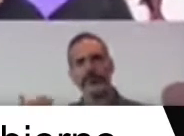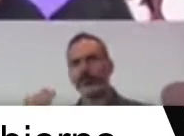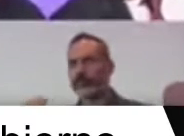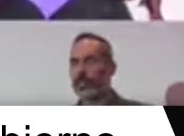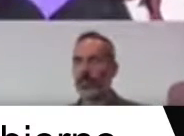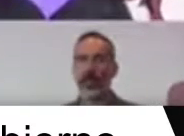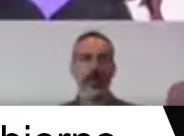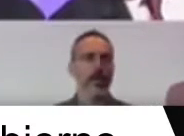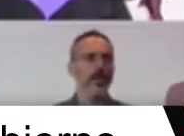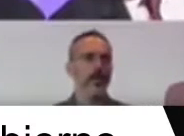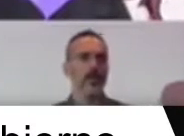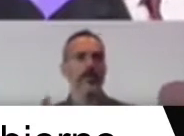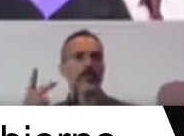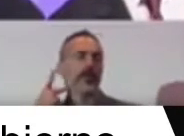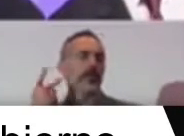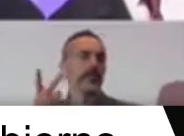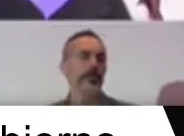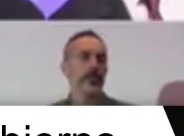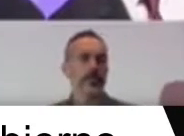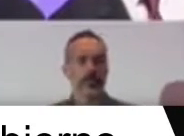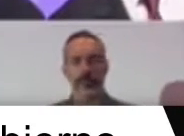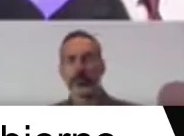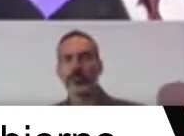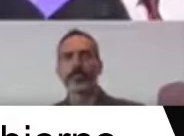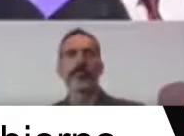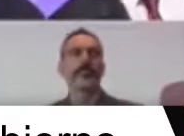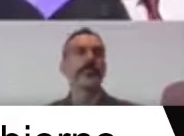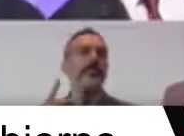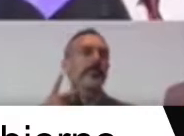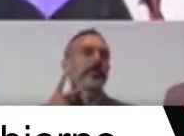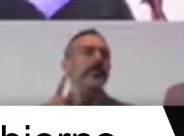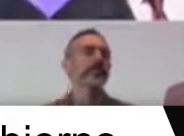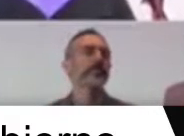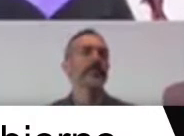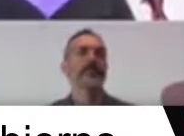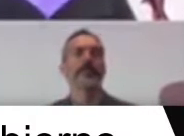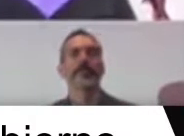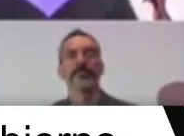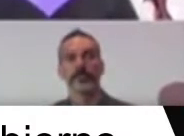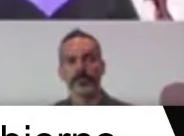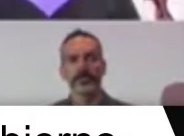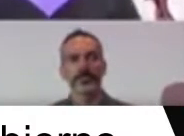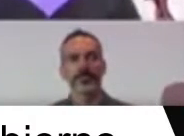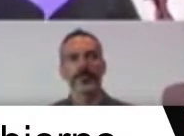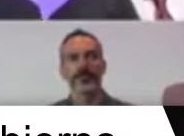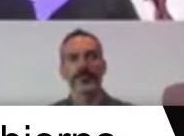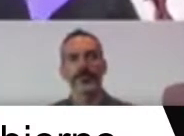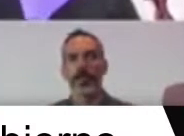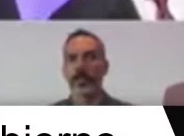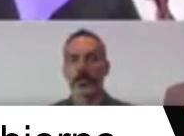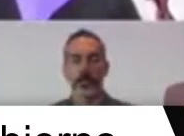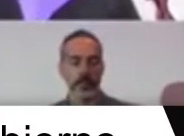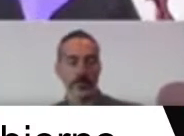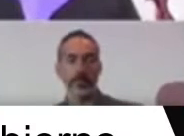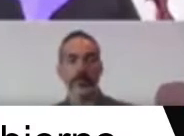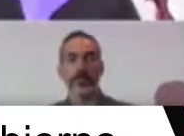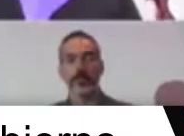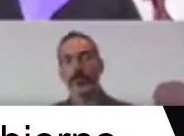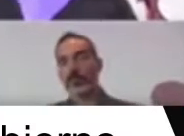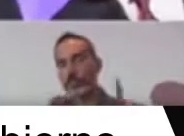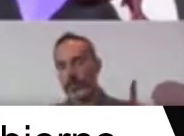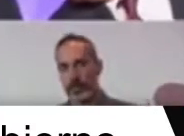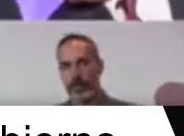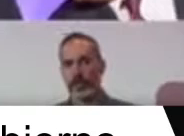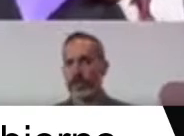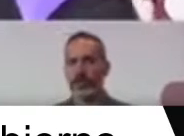federales, locales que nos acompañan, a los dirigentes nacionales de los partidos políticos, dirigentes